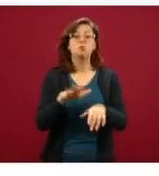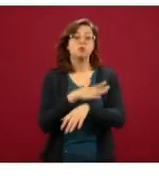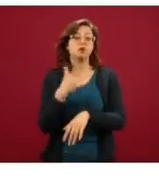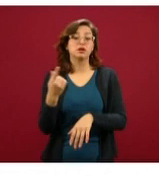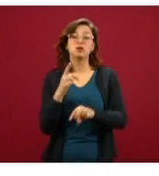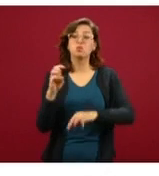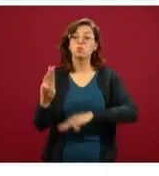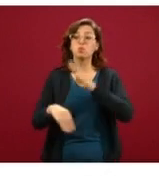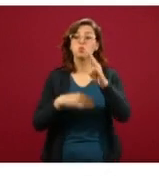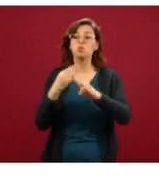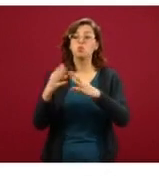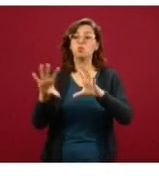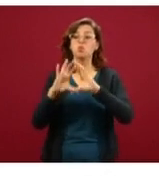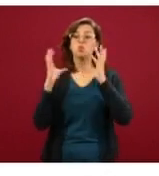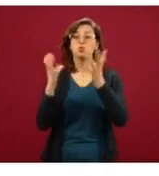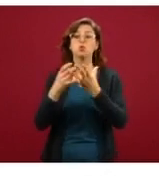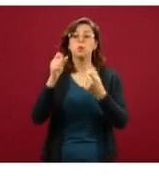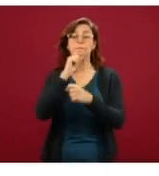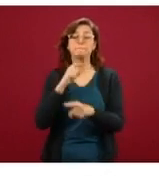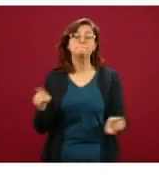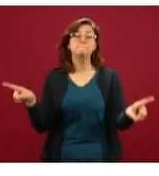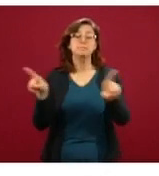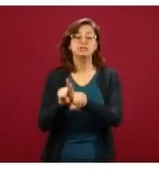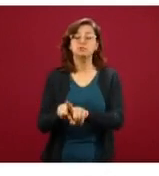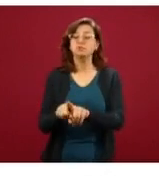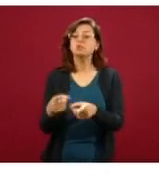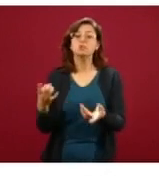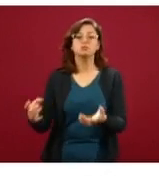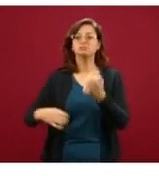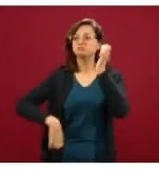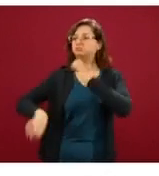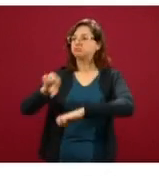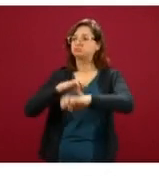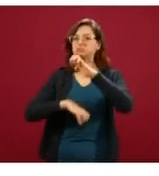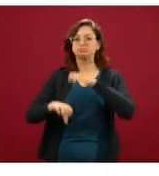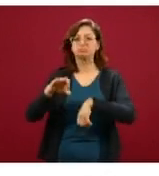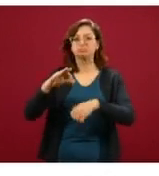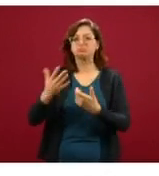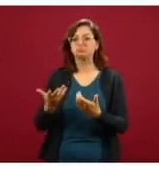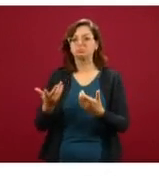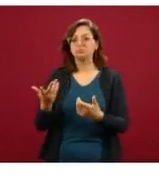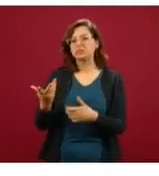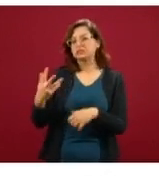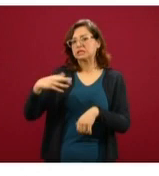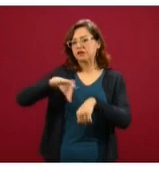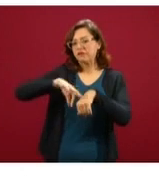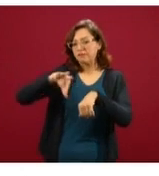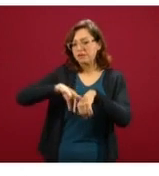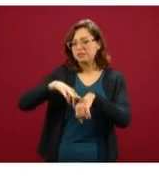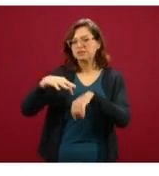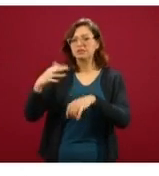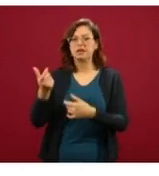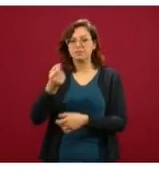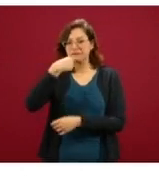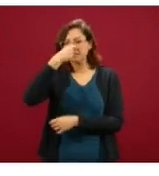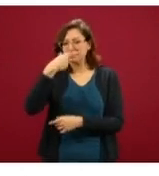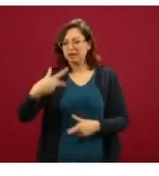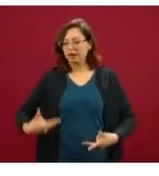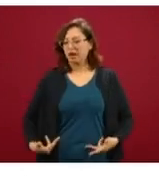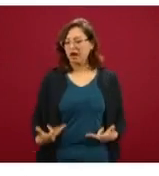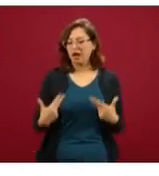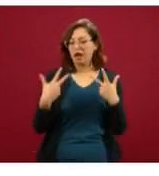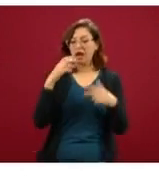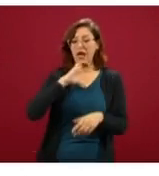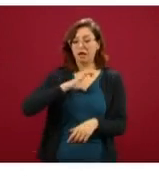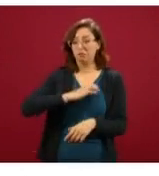mundial existe una concentración en pocas compañías de los medicamentos oncológicos. Concretamente hemos explicado